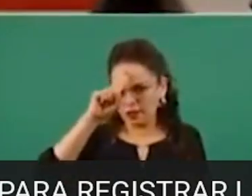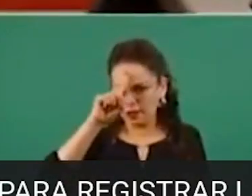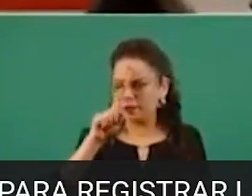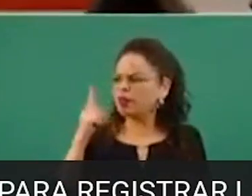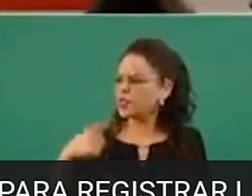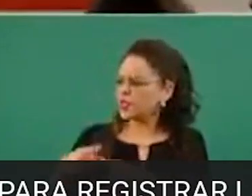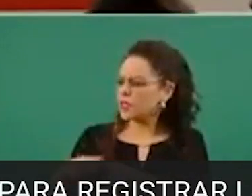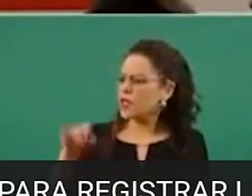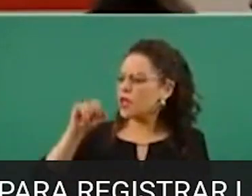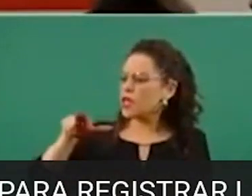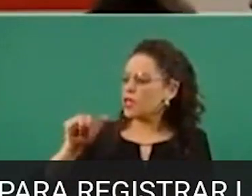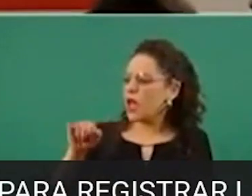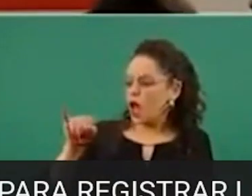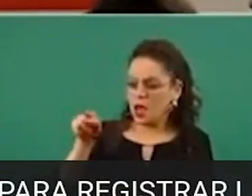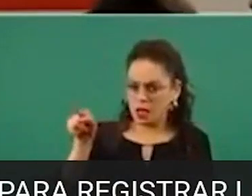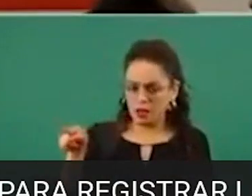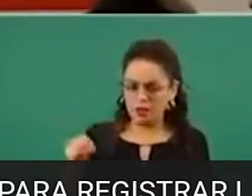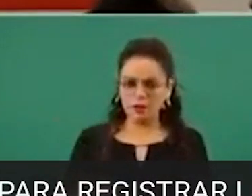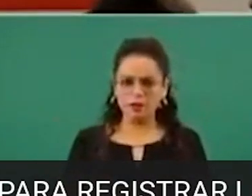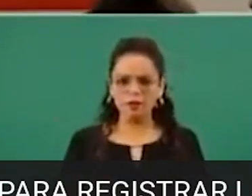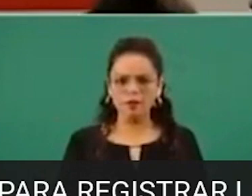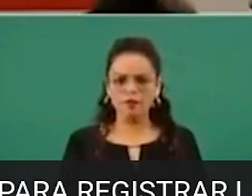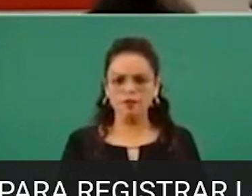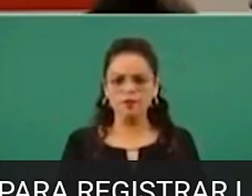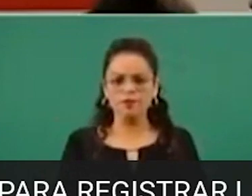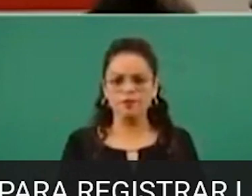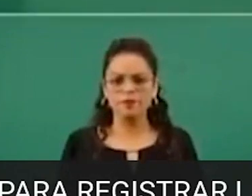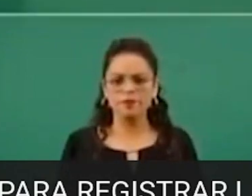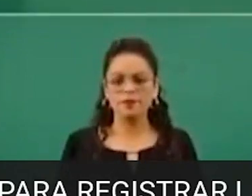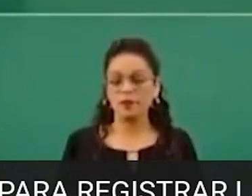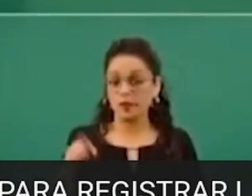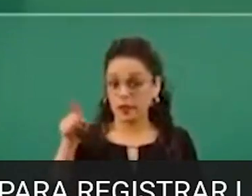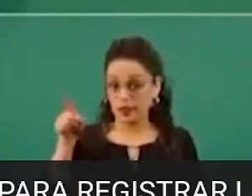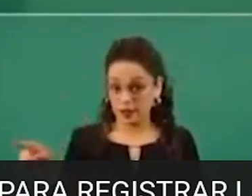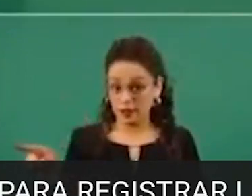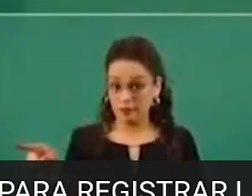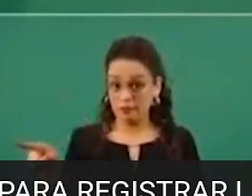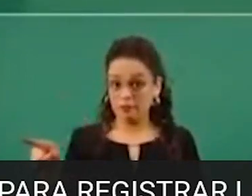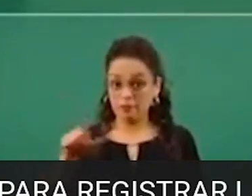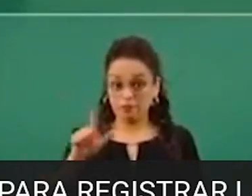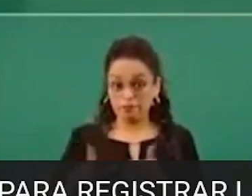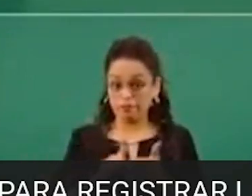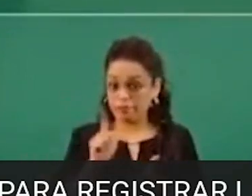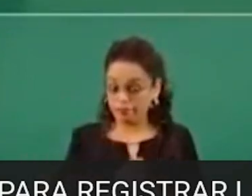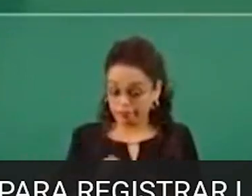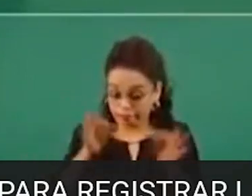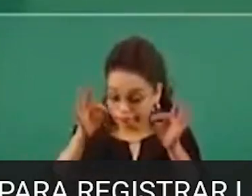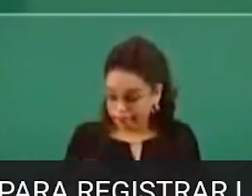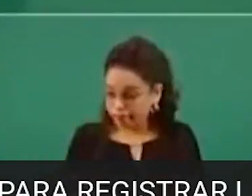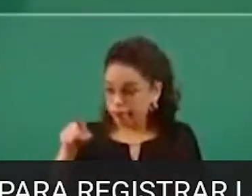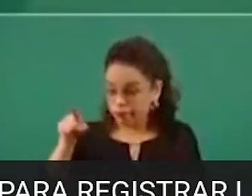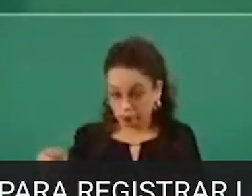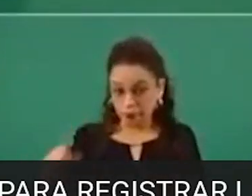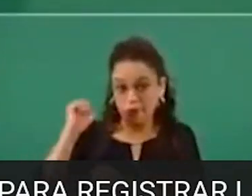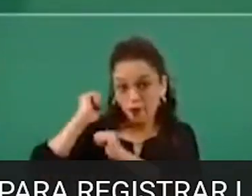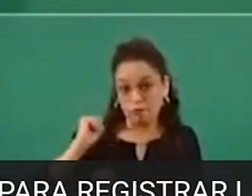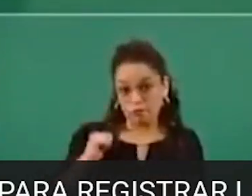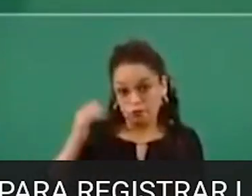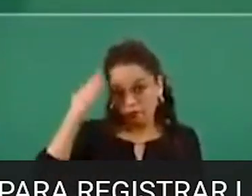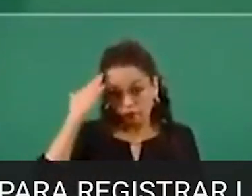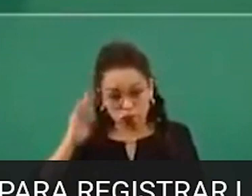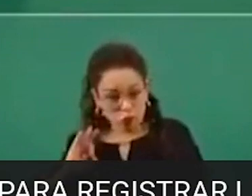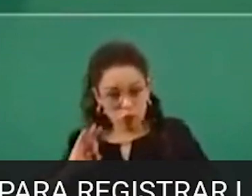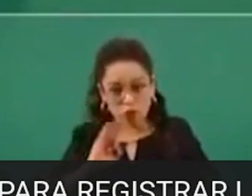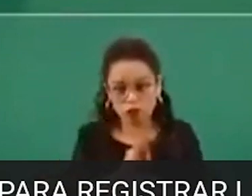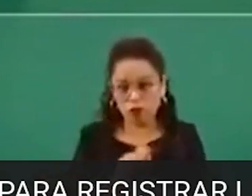del INAI, el Instituto Nacional de Acceso a la Información, quien es legalmente la resguardataria de los datos personales en posesión de los sujetos